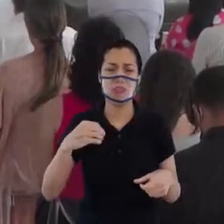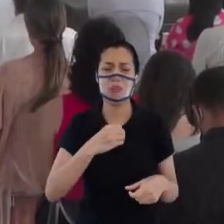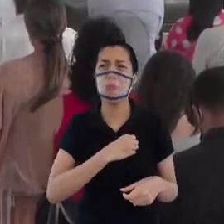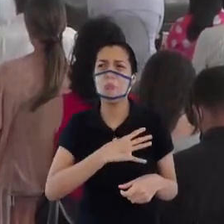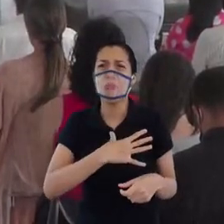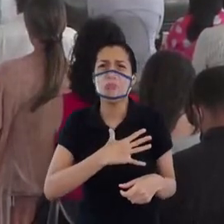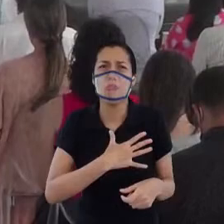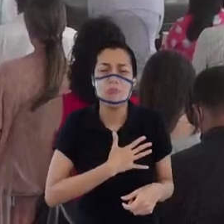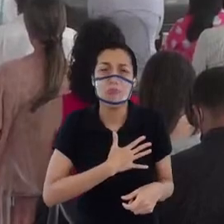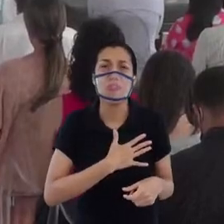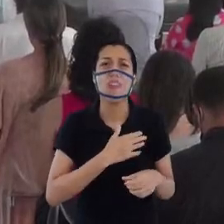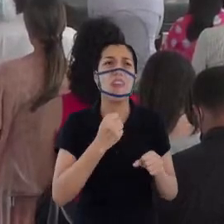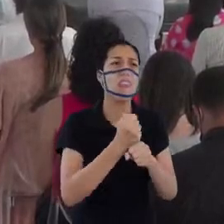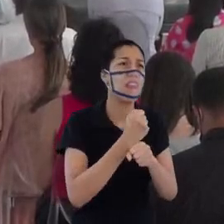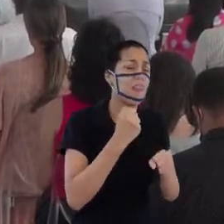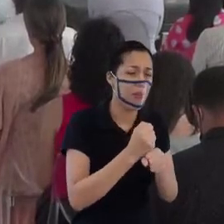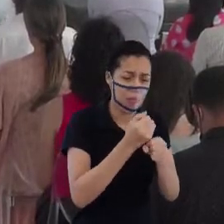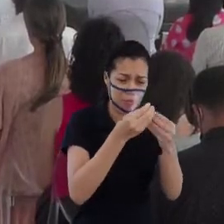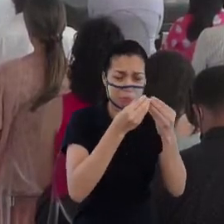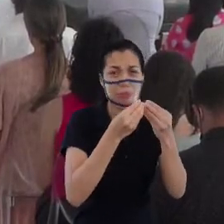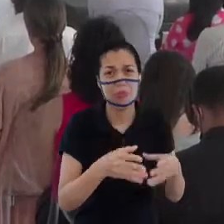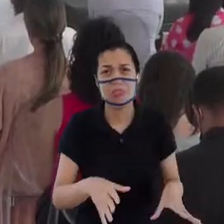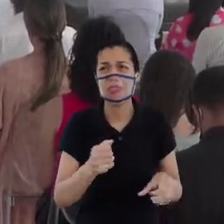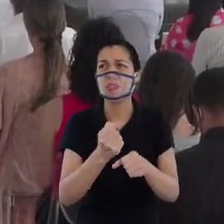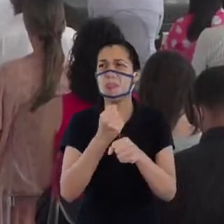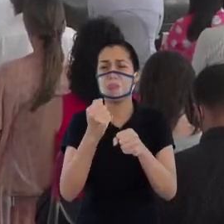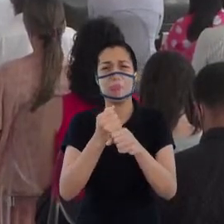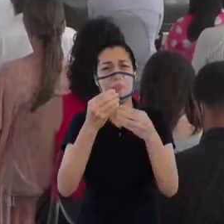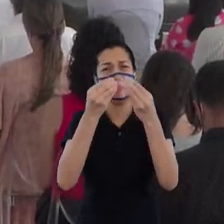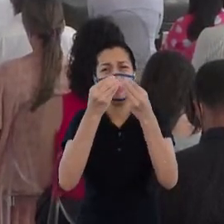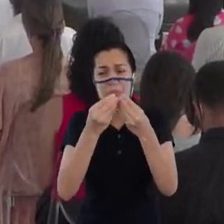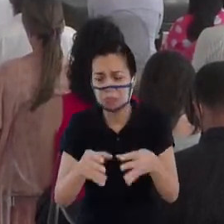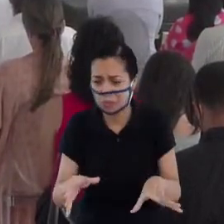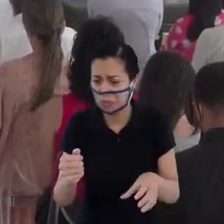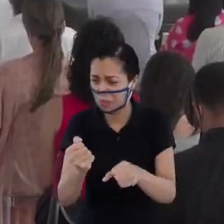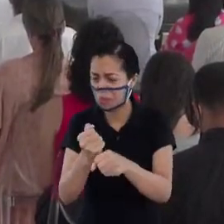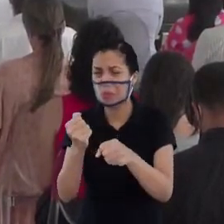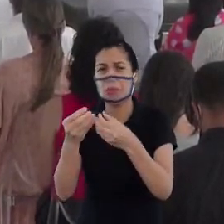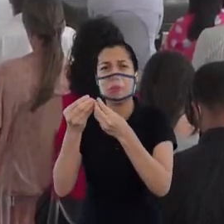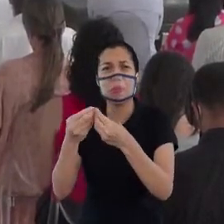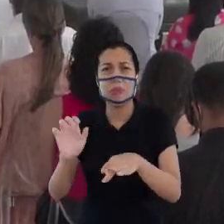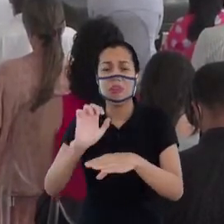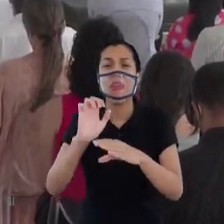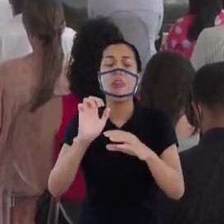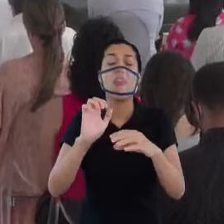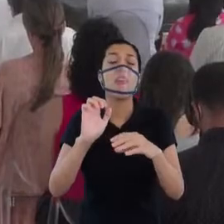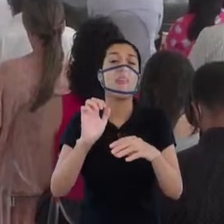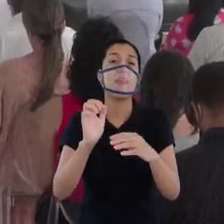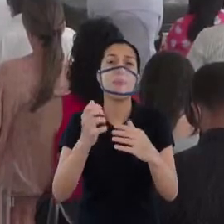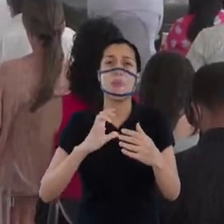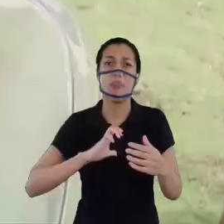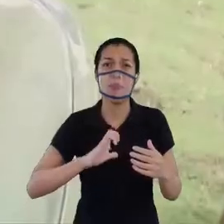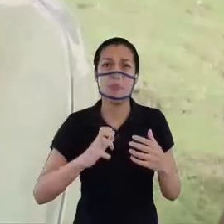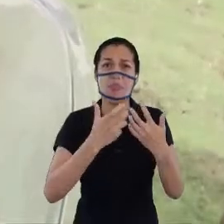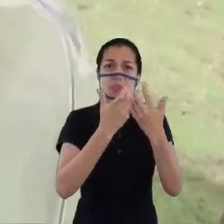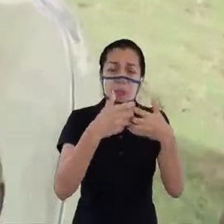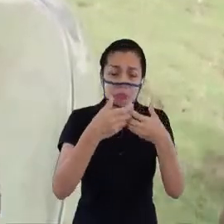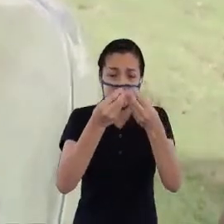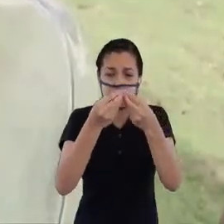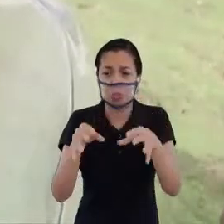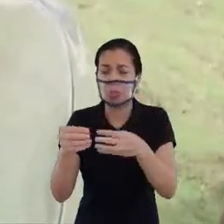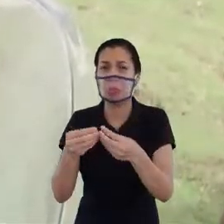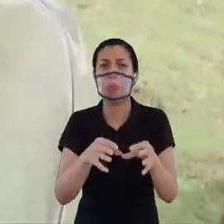llevar ingresos a sus casas. Se han destruido los empleos y los emprendimientos. Pero hoy podemos decir que